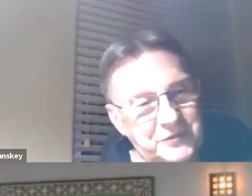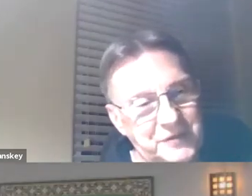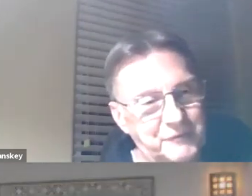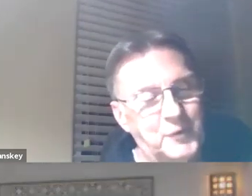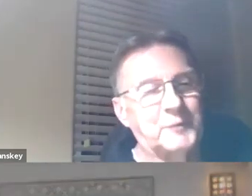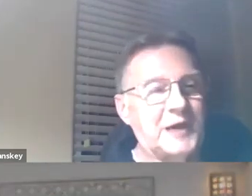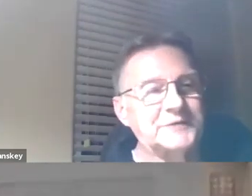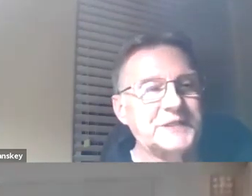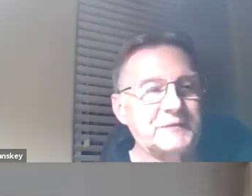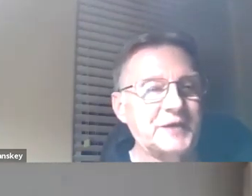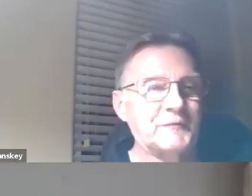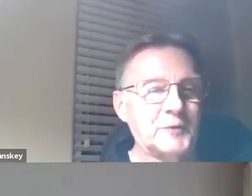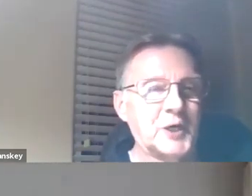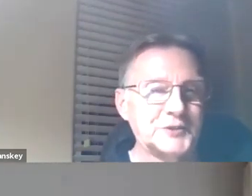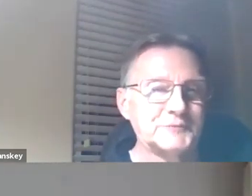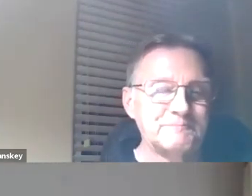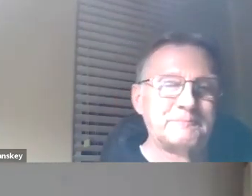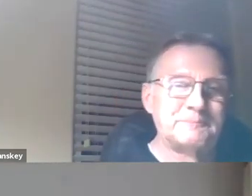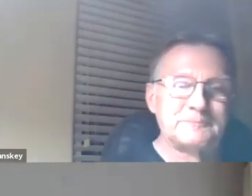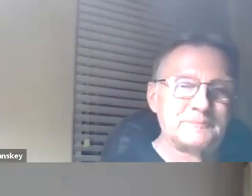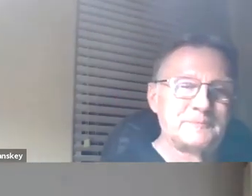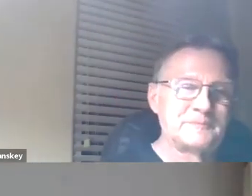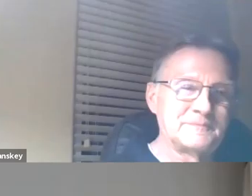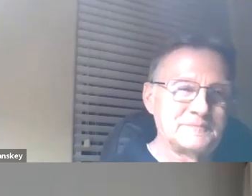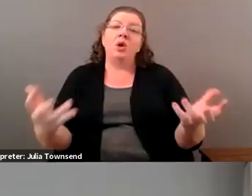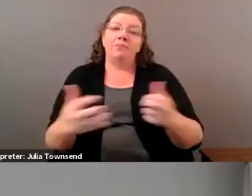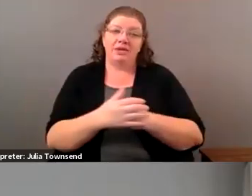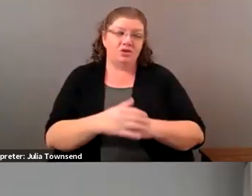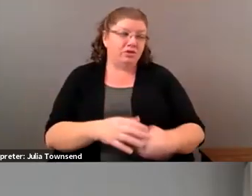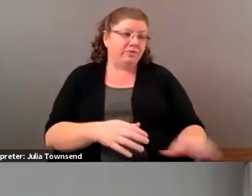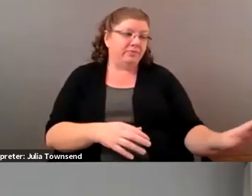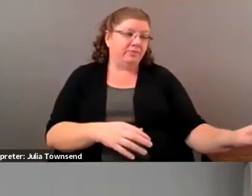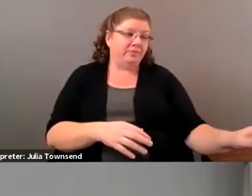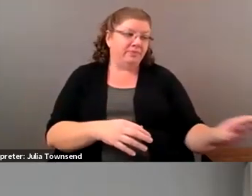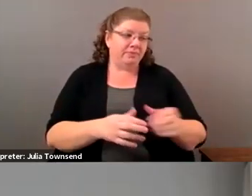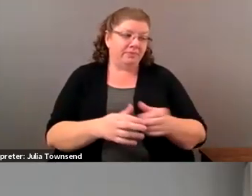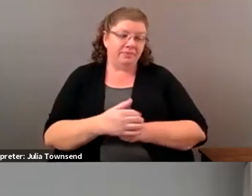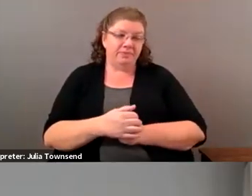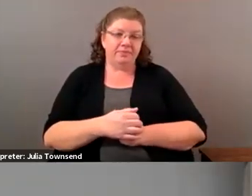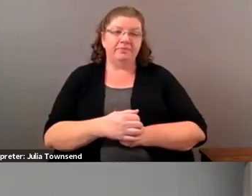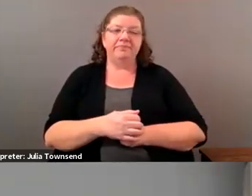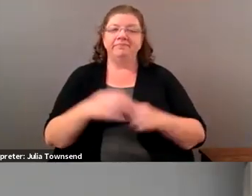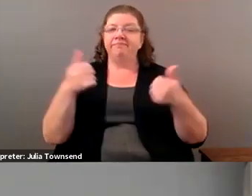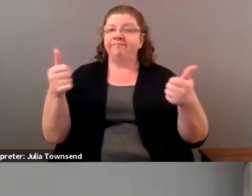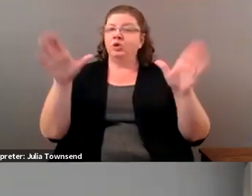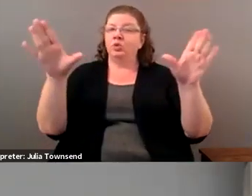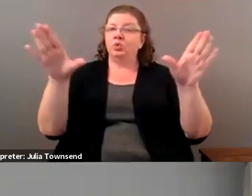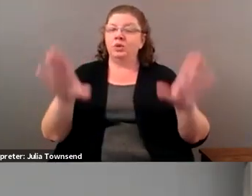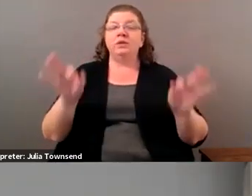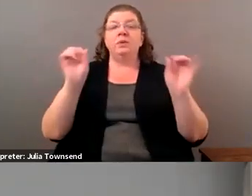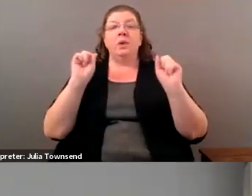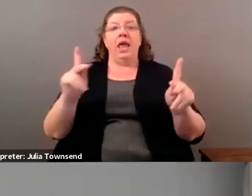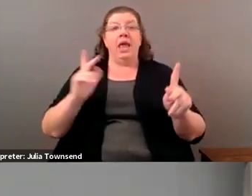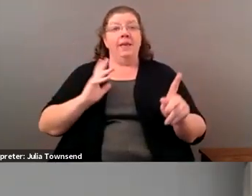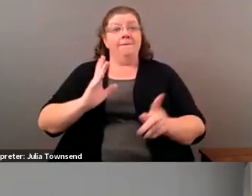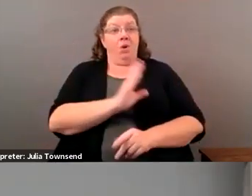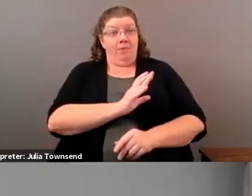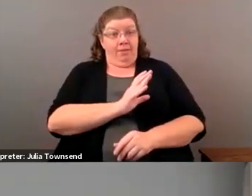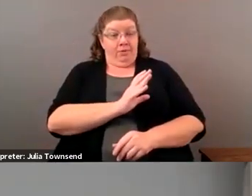estoy de acuerdo con eso agradecemos el tiempo y agradecemos el apoyo que nos han que nos han brindado muchísimas